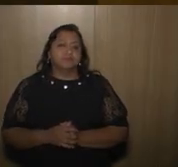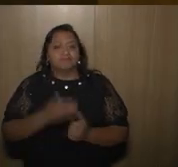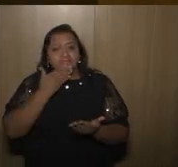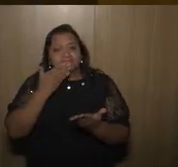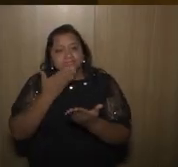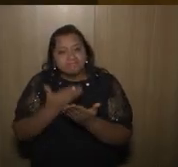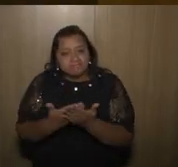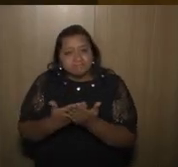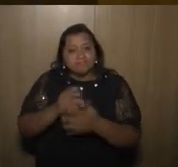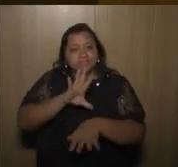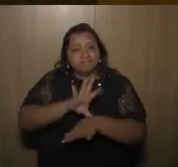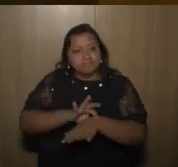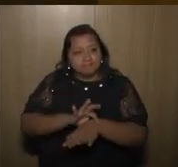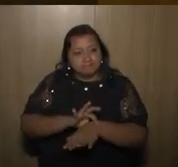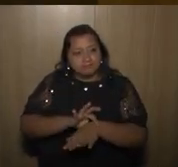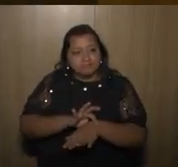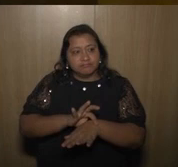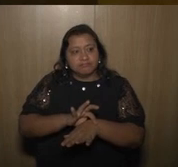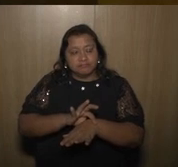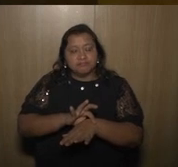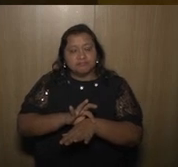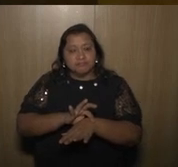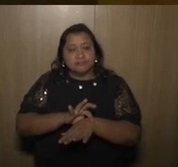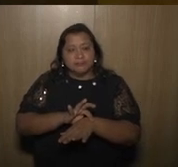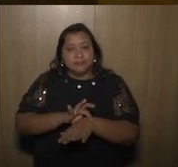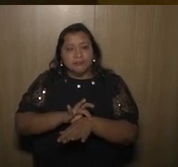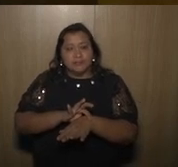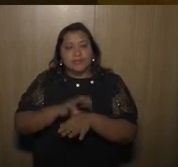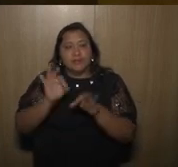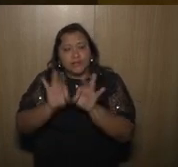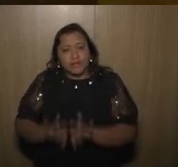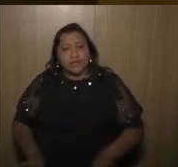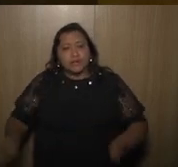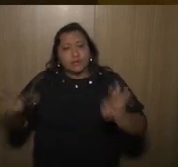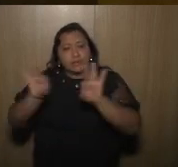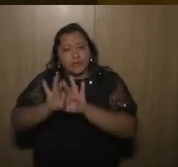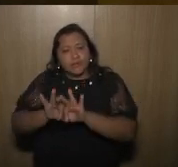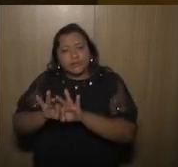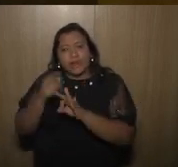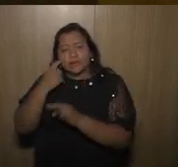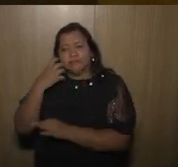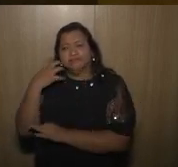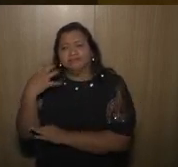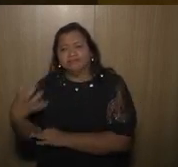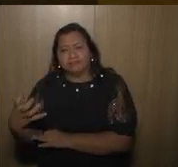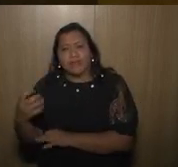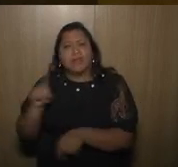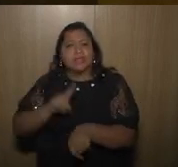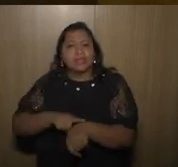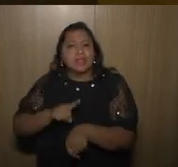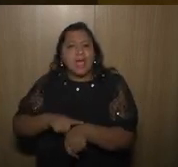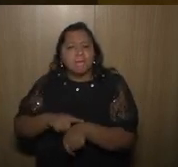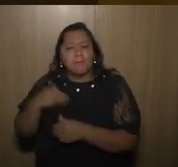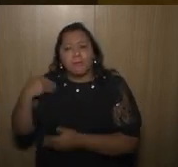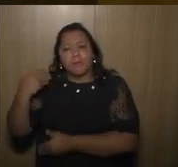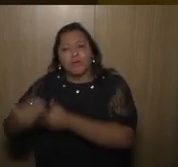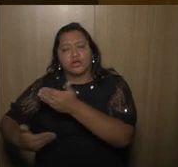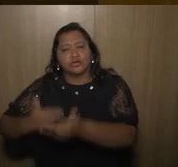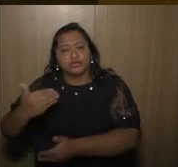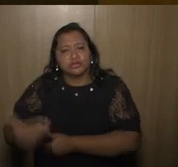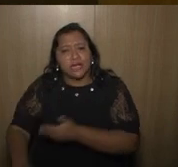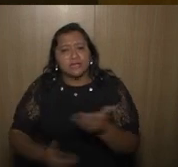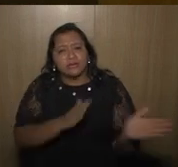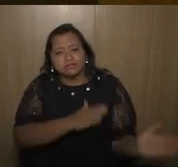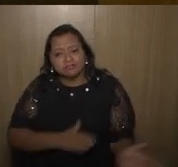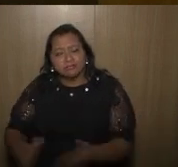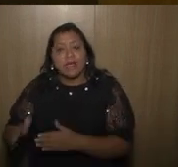Gracias, doctor William Orlando. Muy importante lo que resalta de su testimonio en la institución, el tiempo que necesitamos para estos trámites, resaltado también